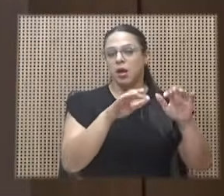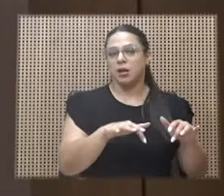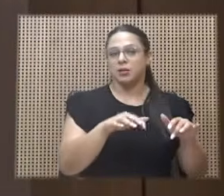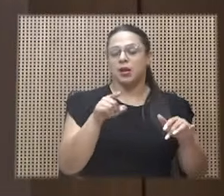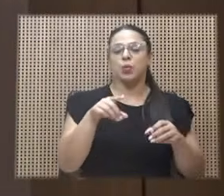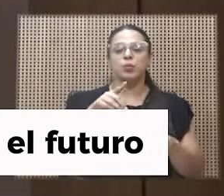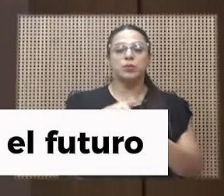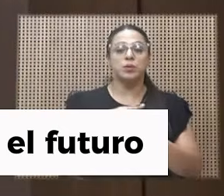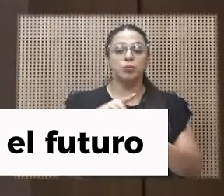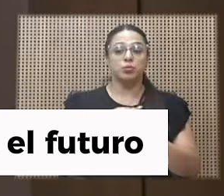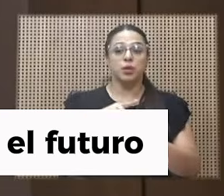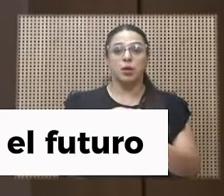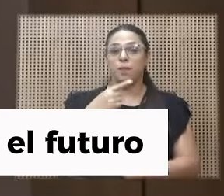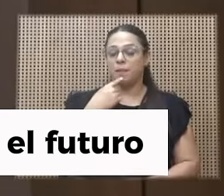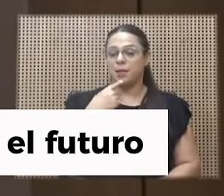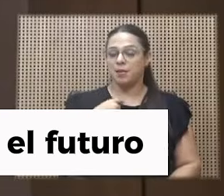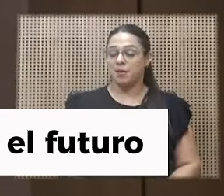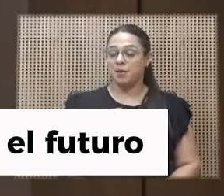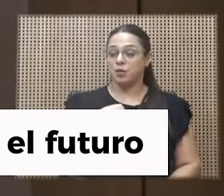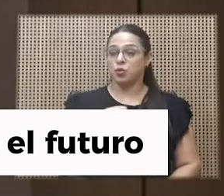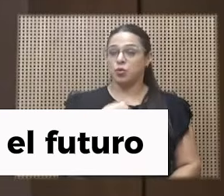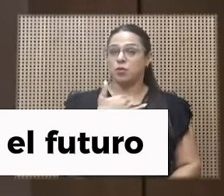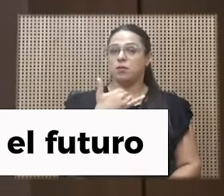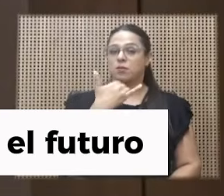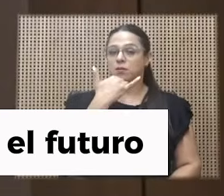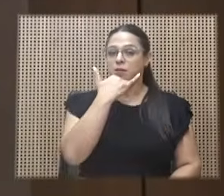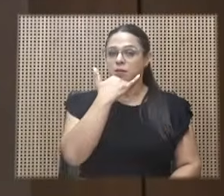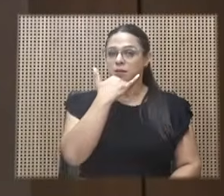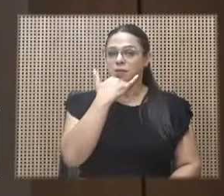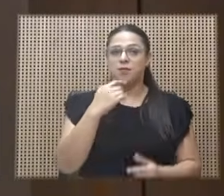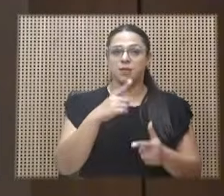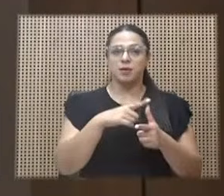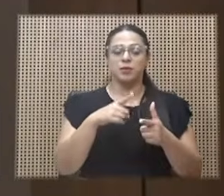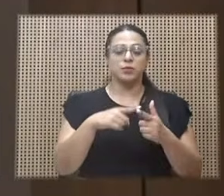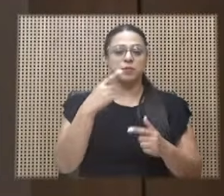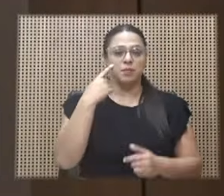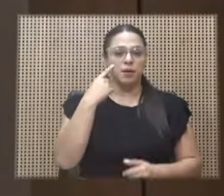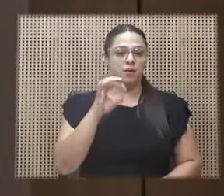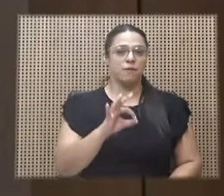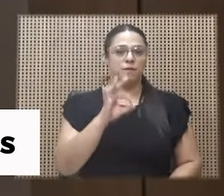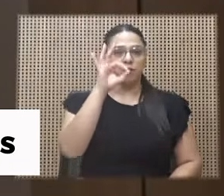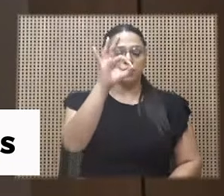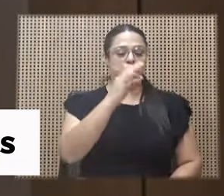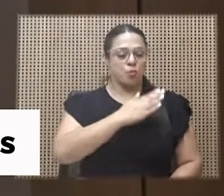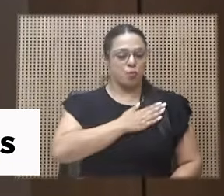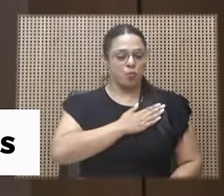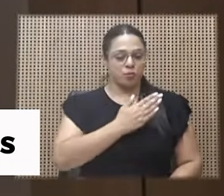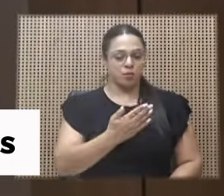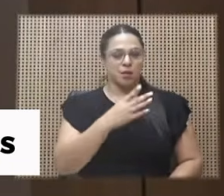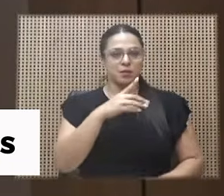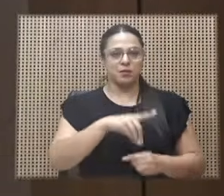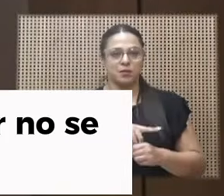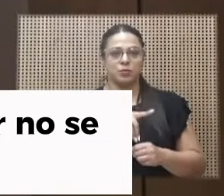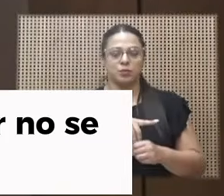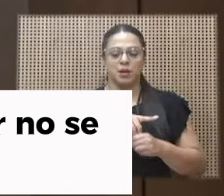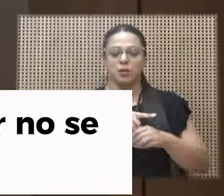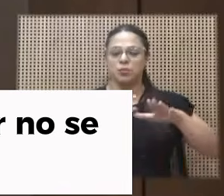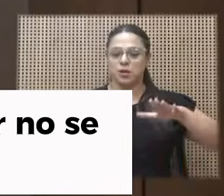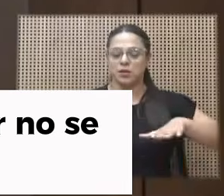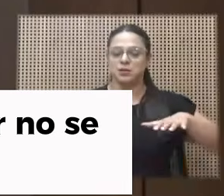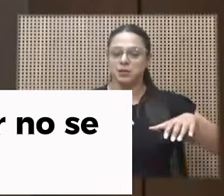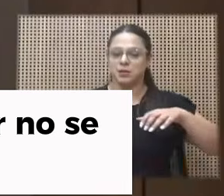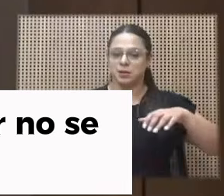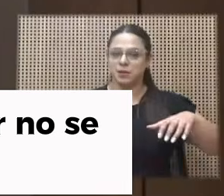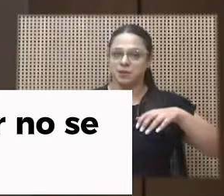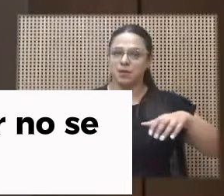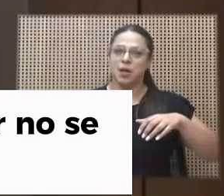yo estoy equivocado e indique lo contrario, pues entonces hacia el futuro la voluntad de los diputados va a quedar que estas actividades, o por lo menos